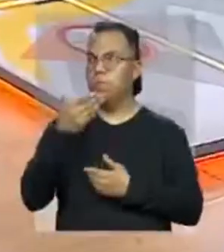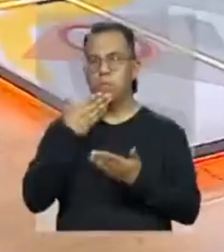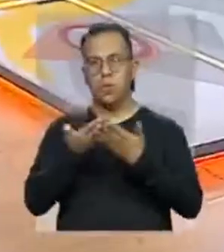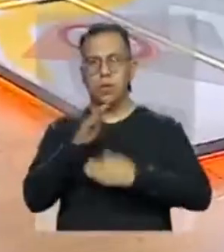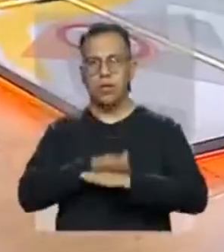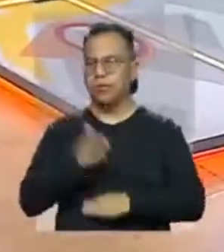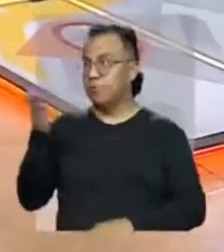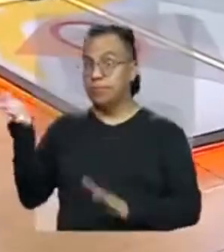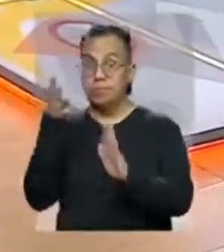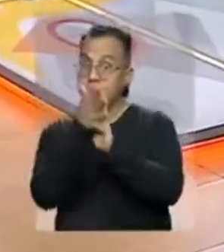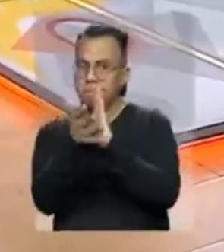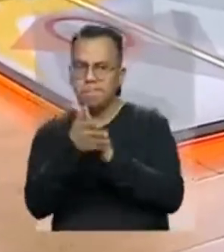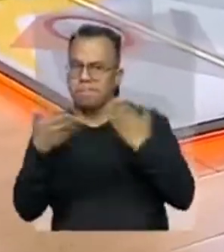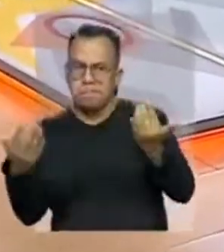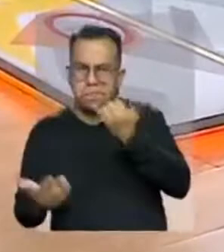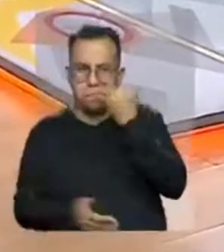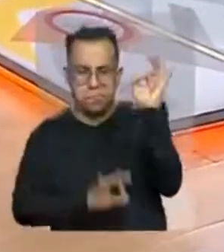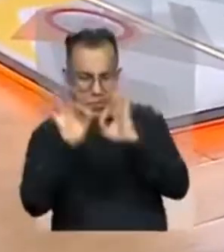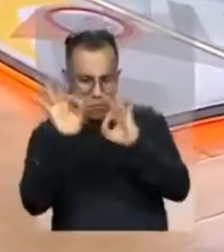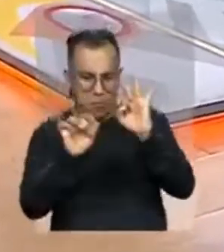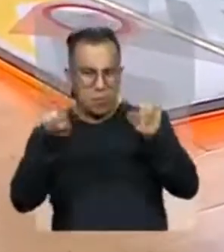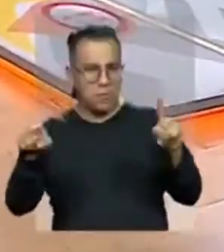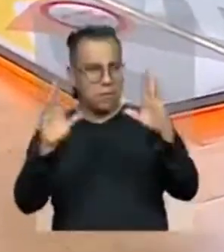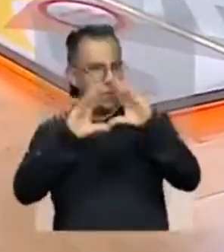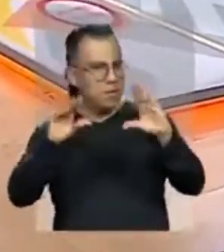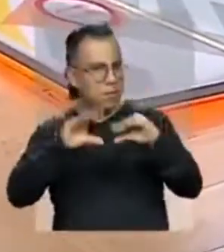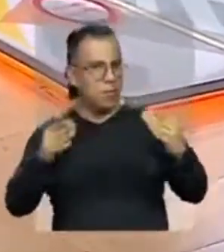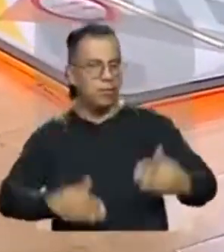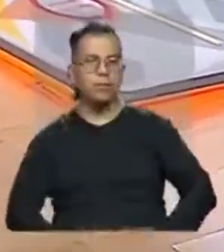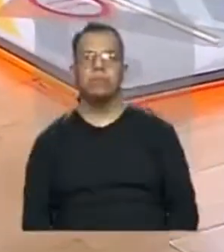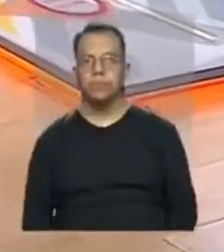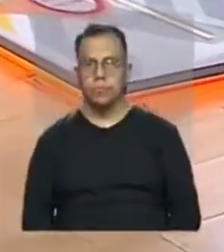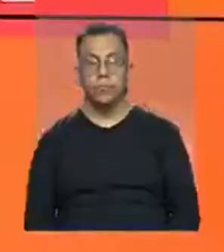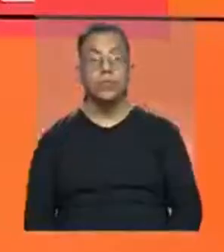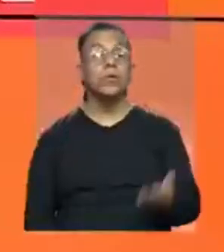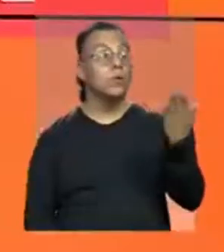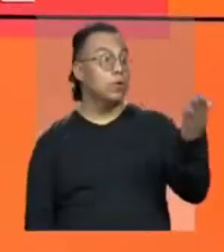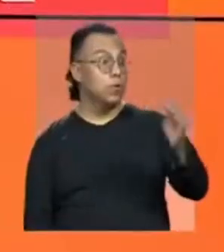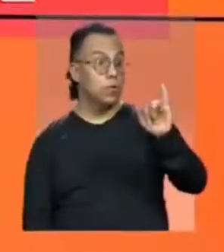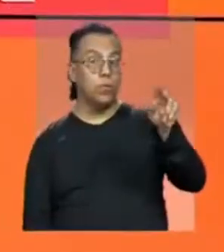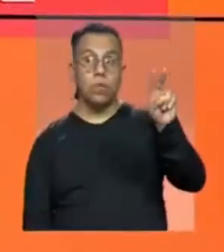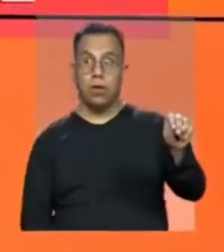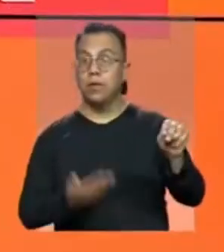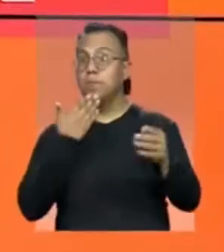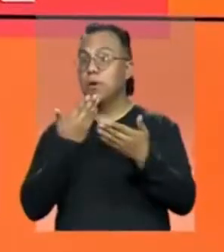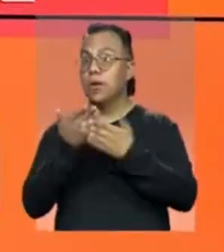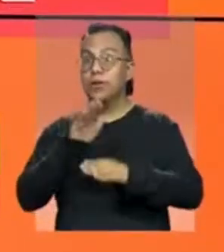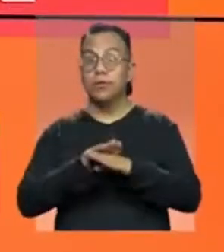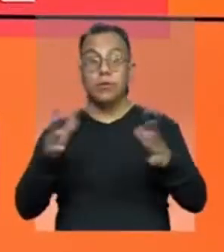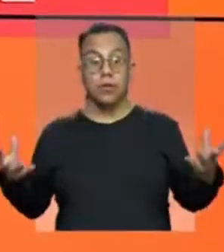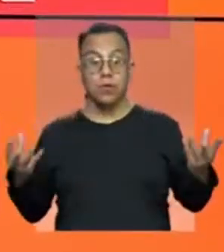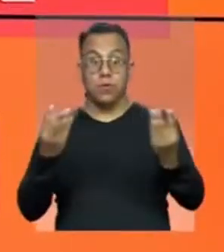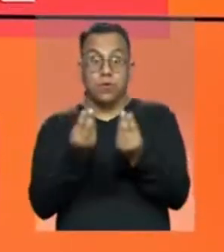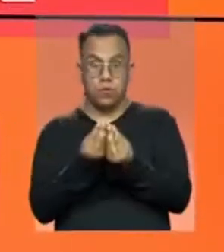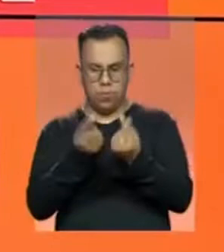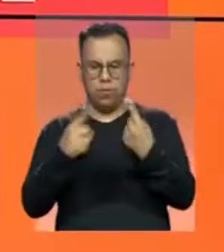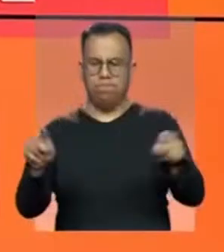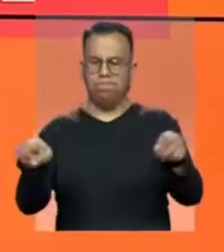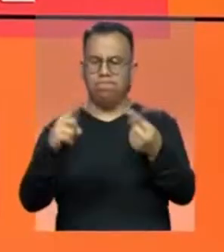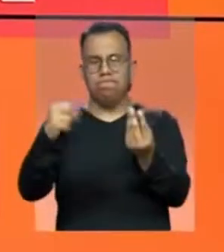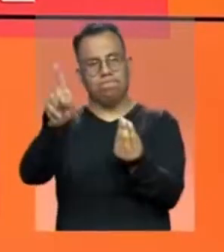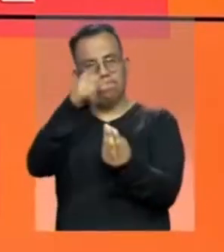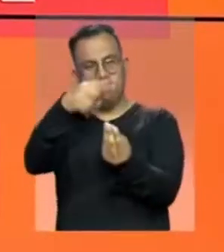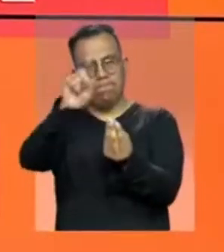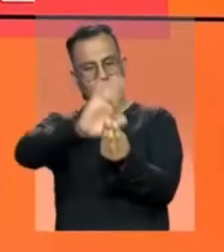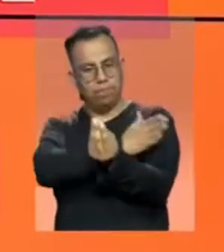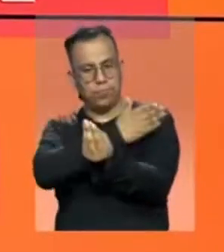buenas tardes. Cuéntenos qué tiene preparado la orquesta para esta Navidad. Juan Carlos y televidentes, buenas tardes. La Orquesta Filarmónica de Bogotá cierra su